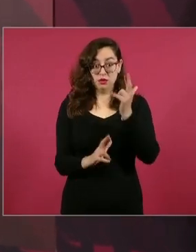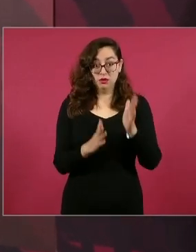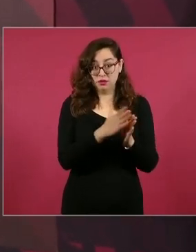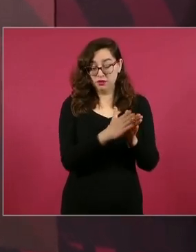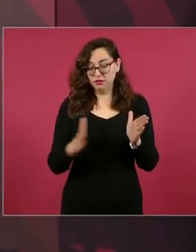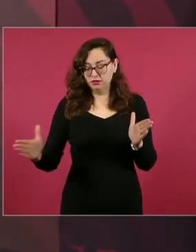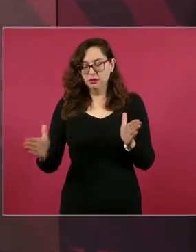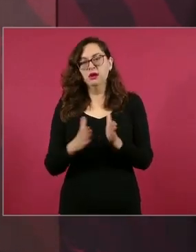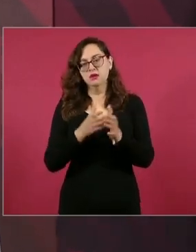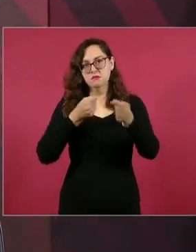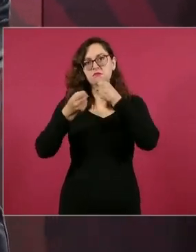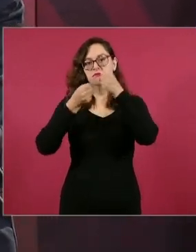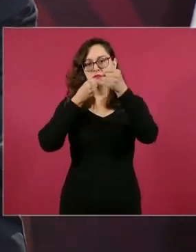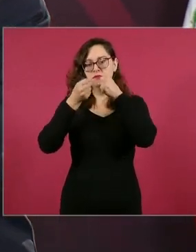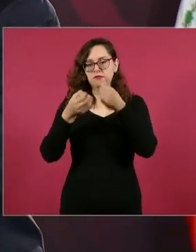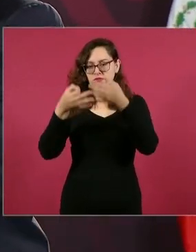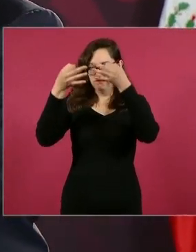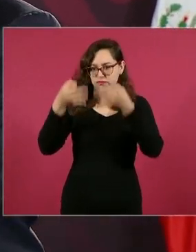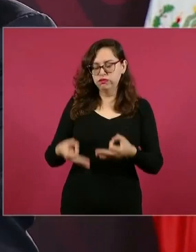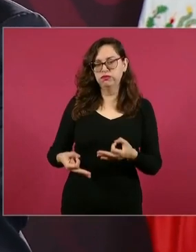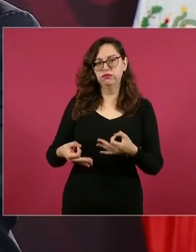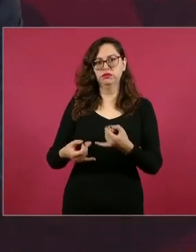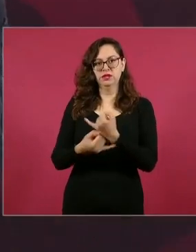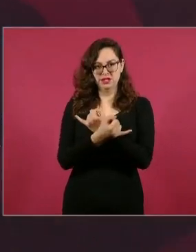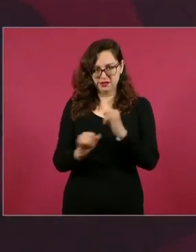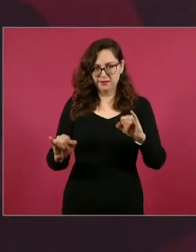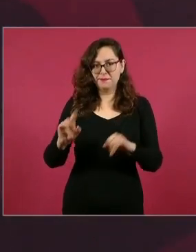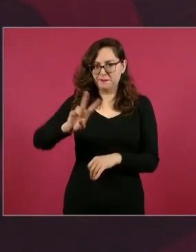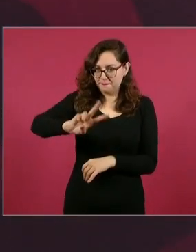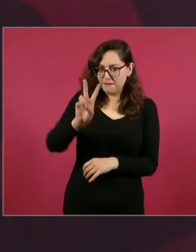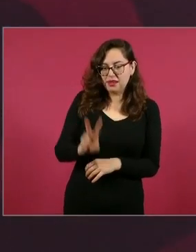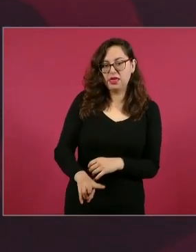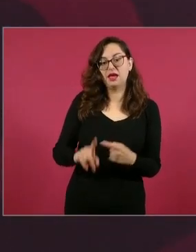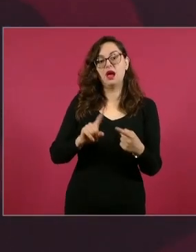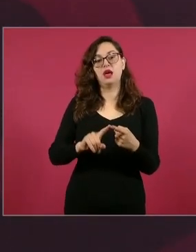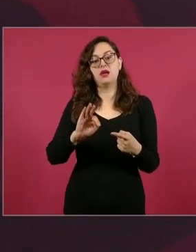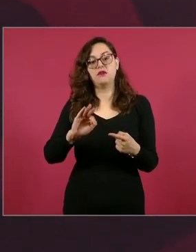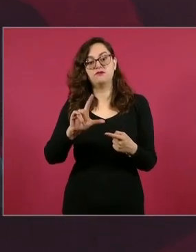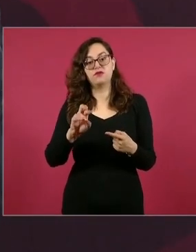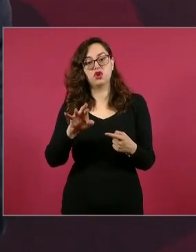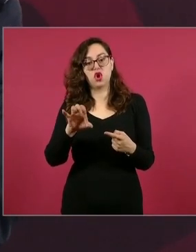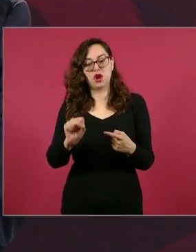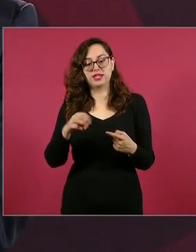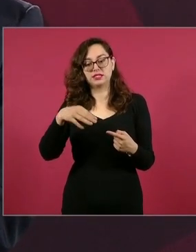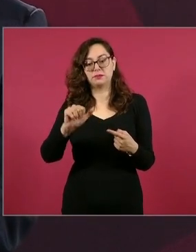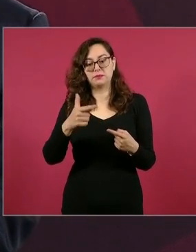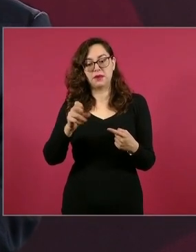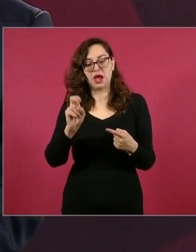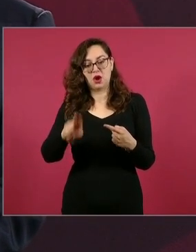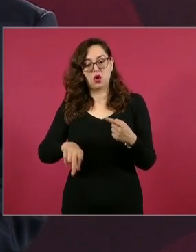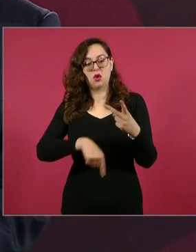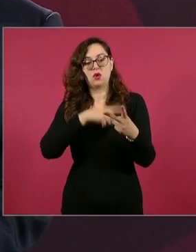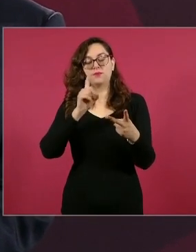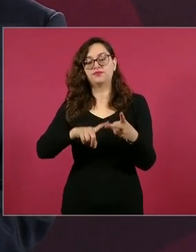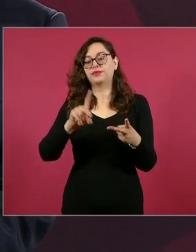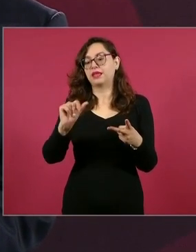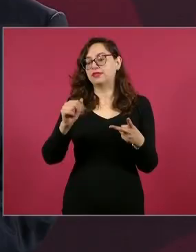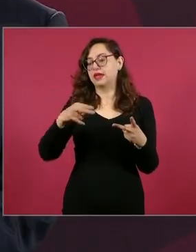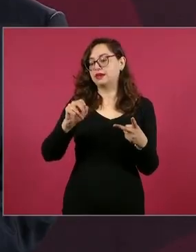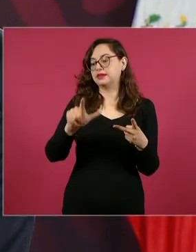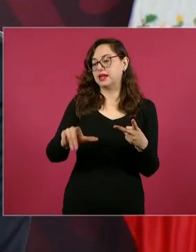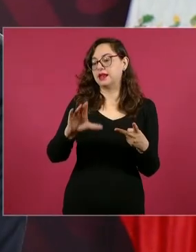Revolución los Flores Magón Daniel Cabrera el hijo de la hote